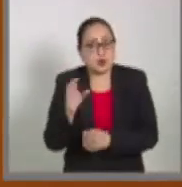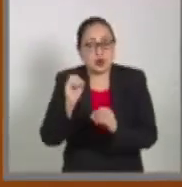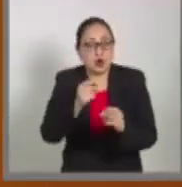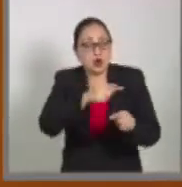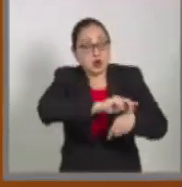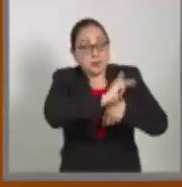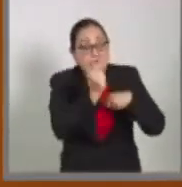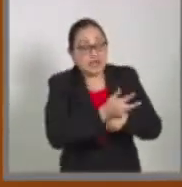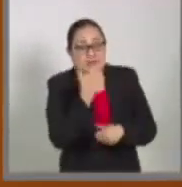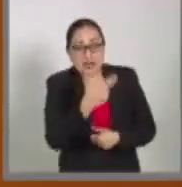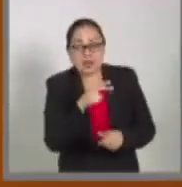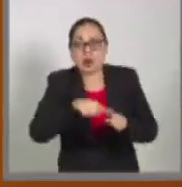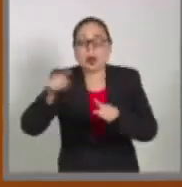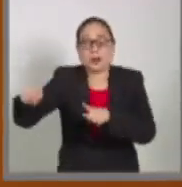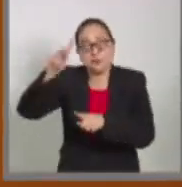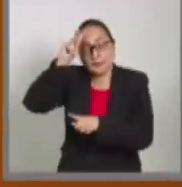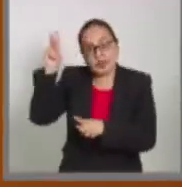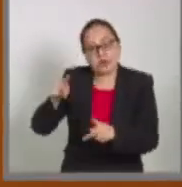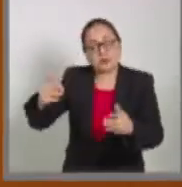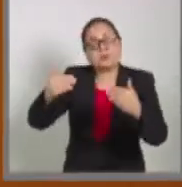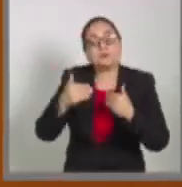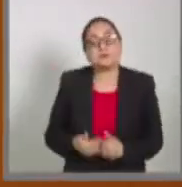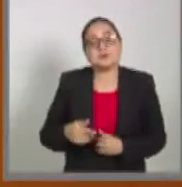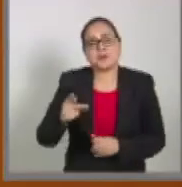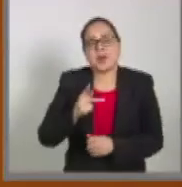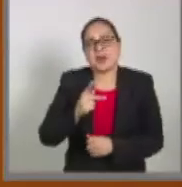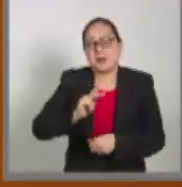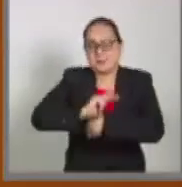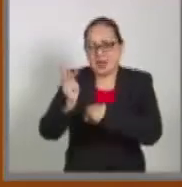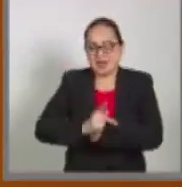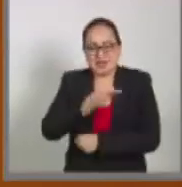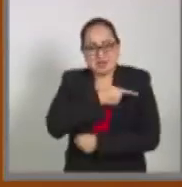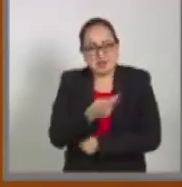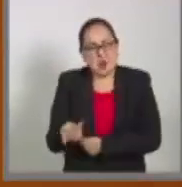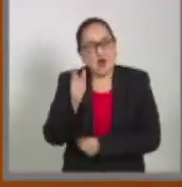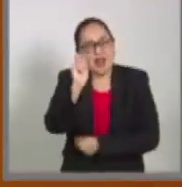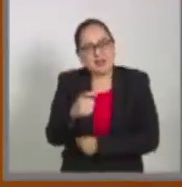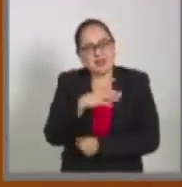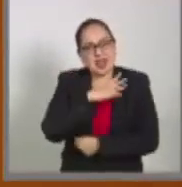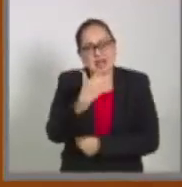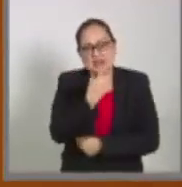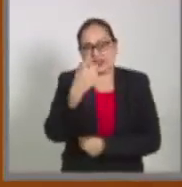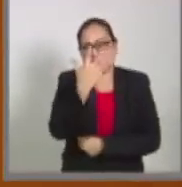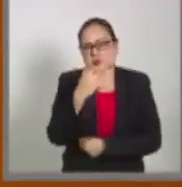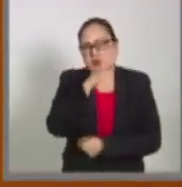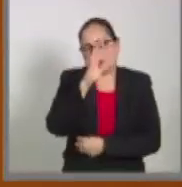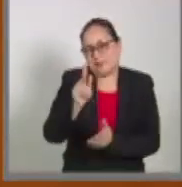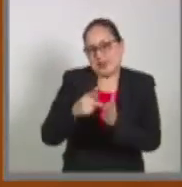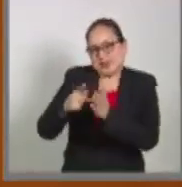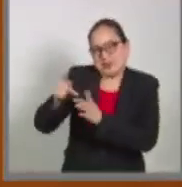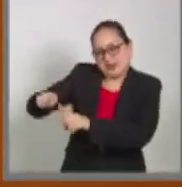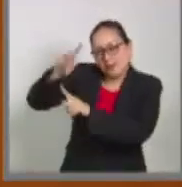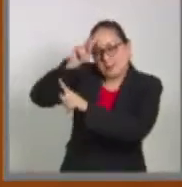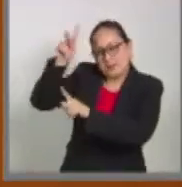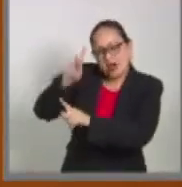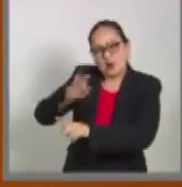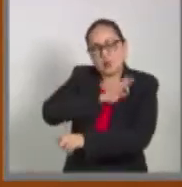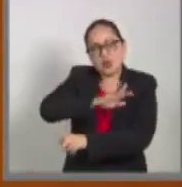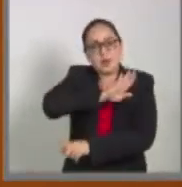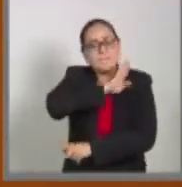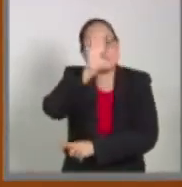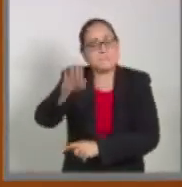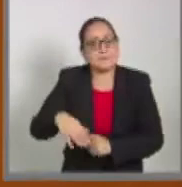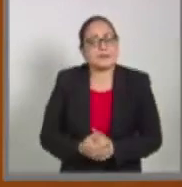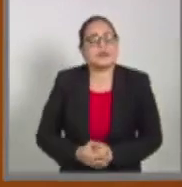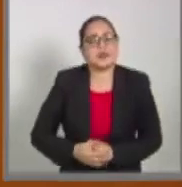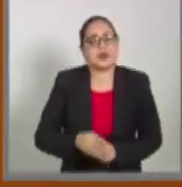ricas. Y en los países más pobres, las posibilidades son 150 veces mayores. La